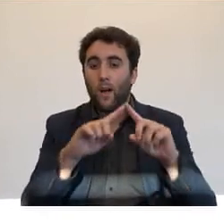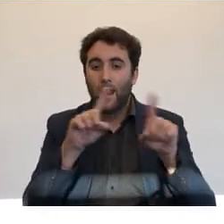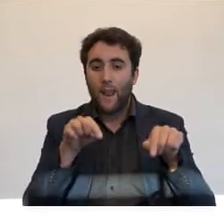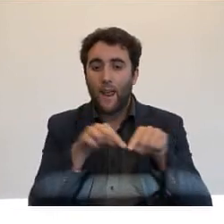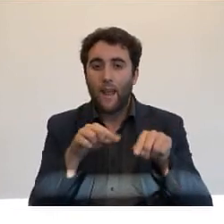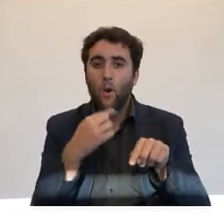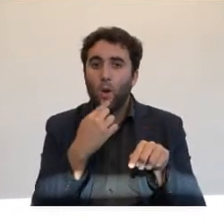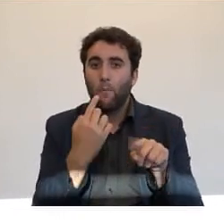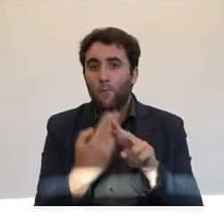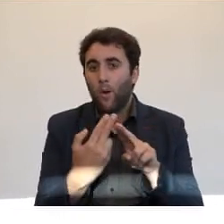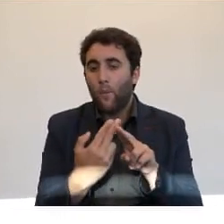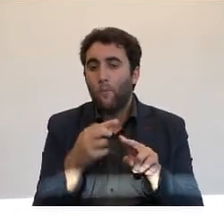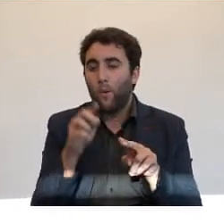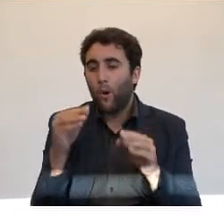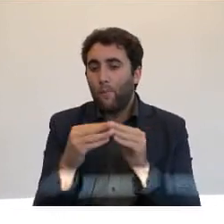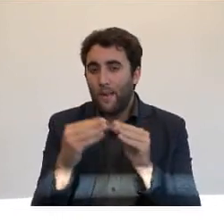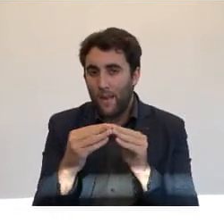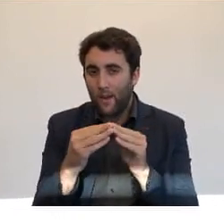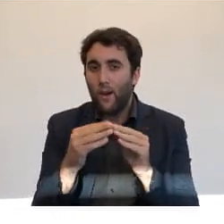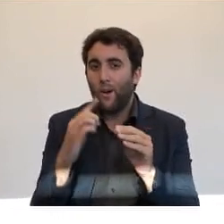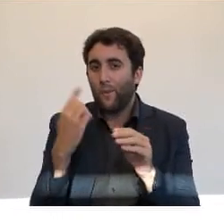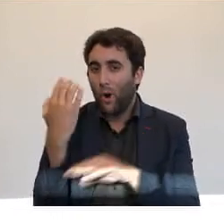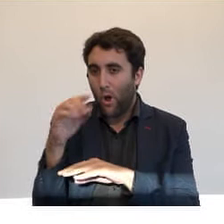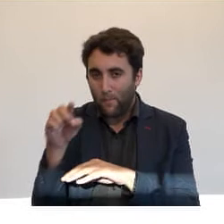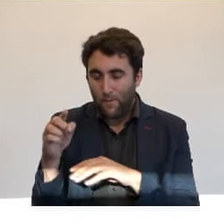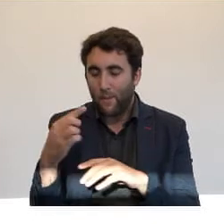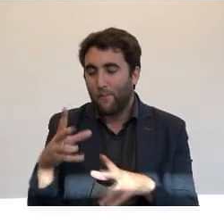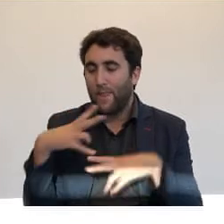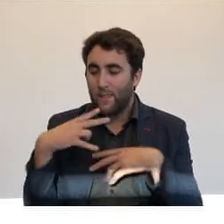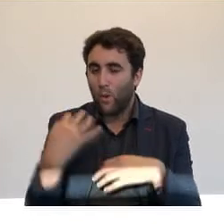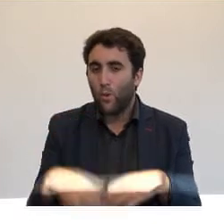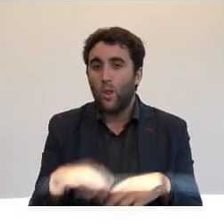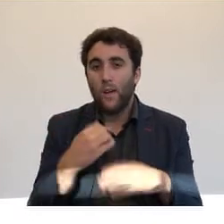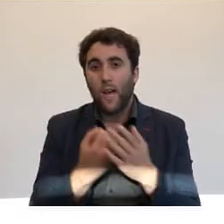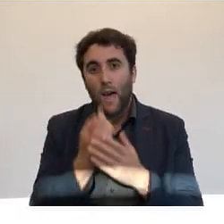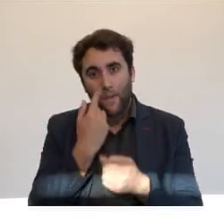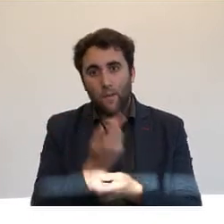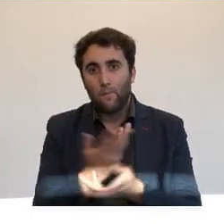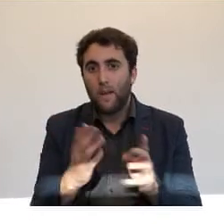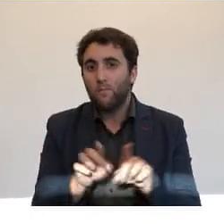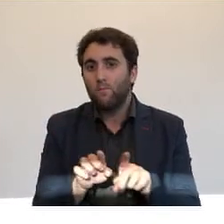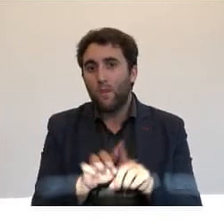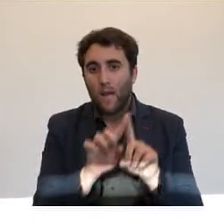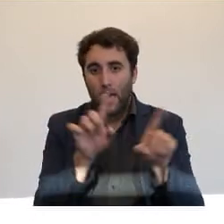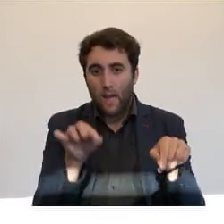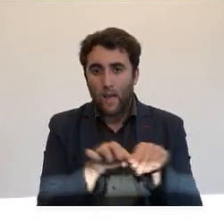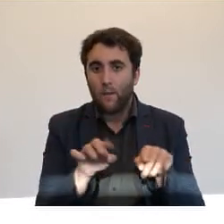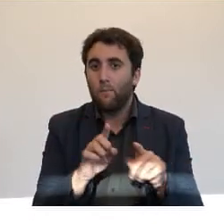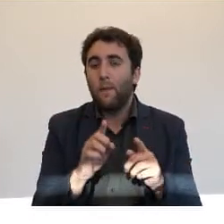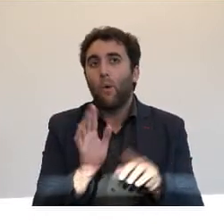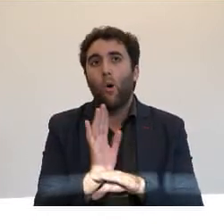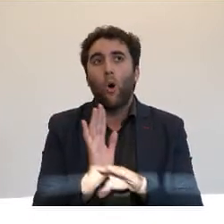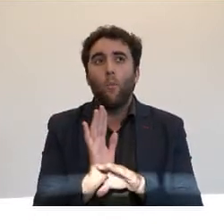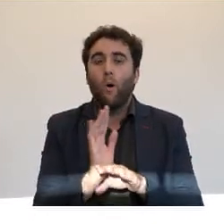rectángulos que un buen colega y amigo, Omar Rincón, desde Colombia, me decía que cada vez se parecen más a los